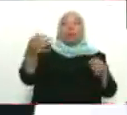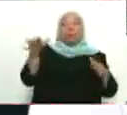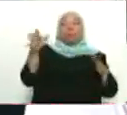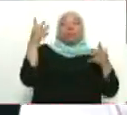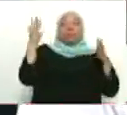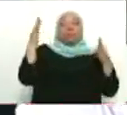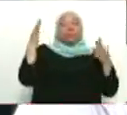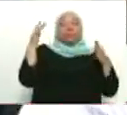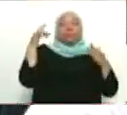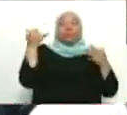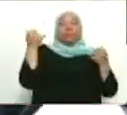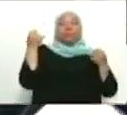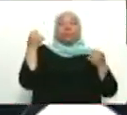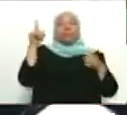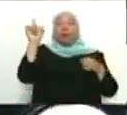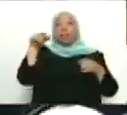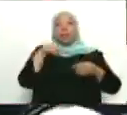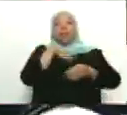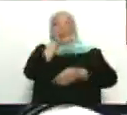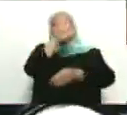de Anzuategui,